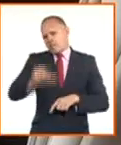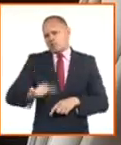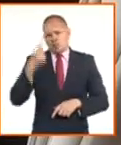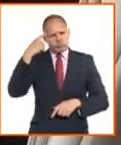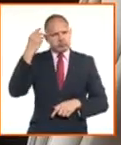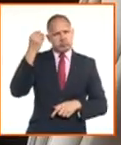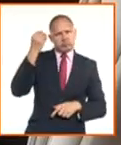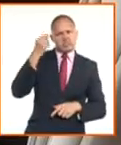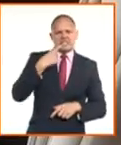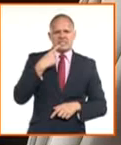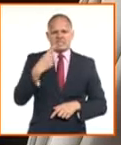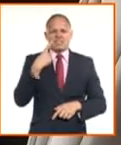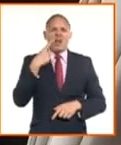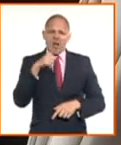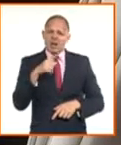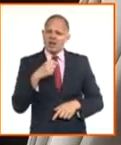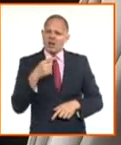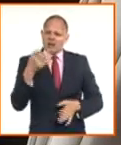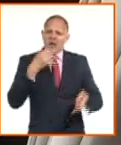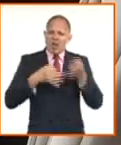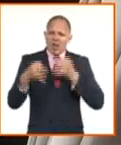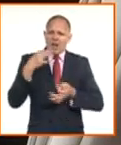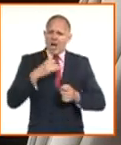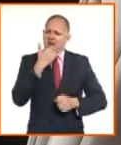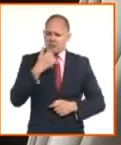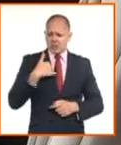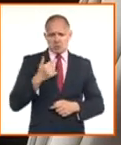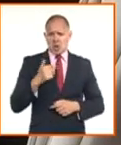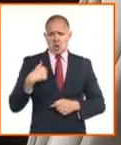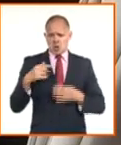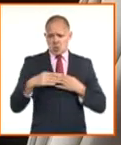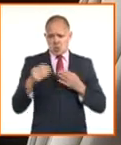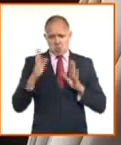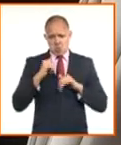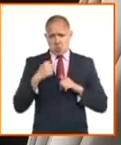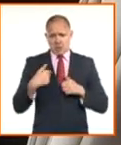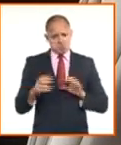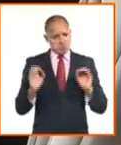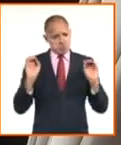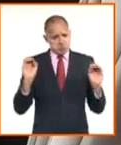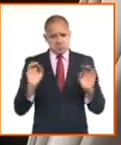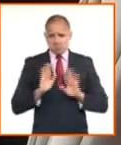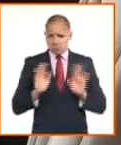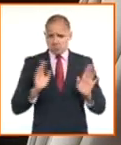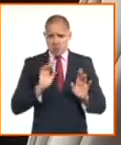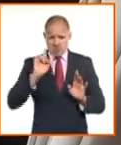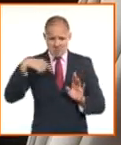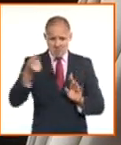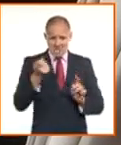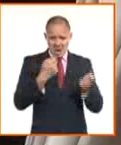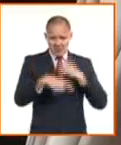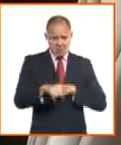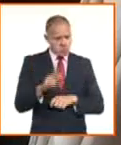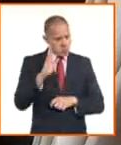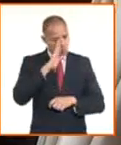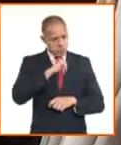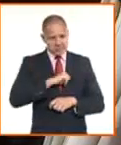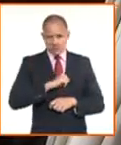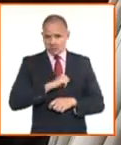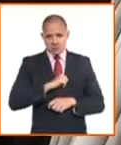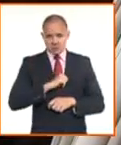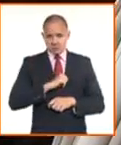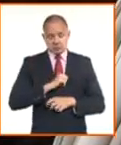mí no me toca directamente. Yo no tengo divisa para vender, ni tengo a lo mejor lo